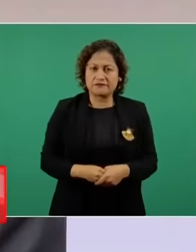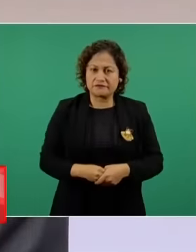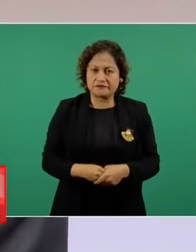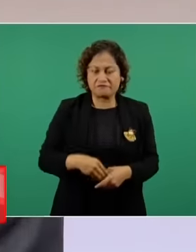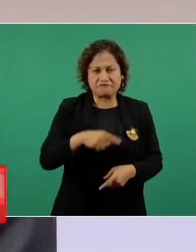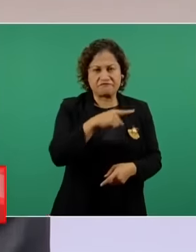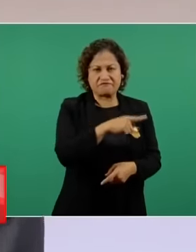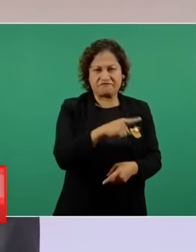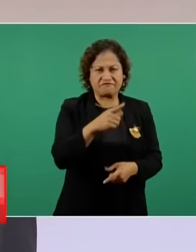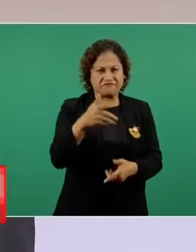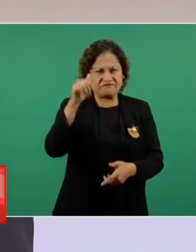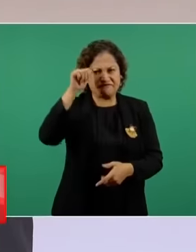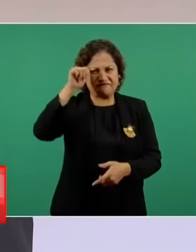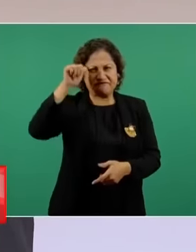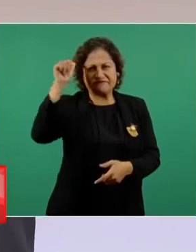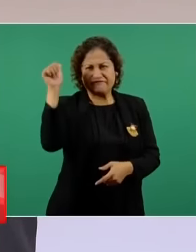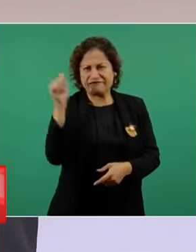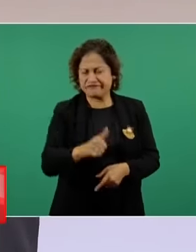perversísimo,